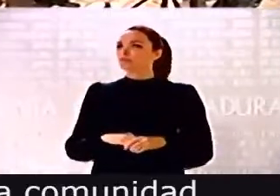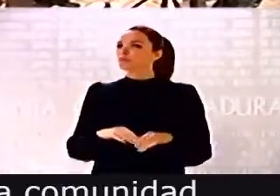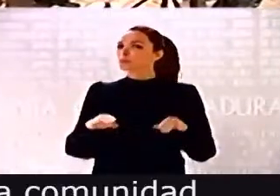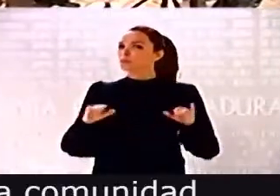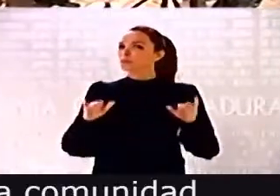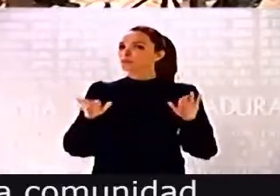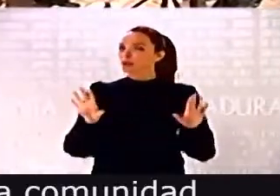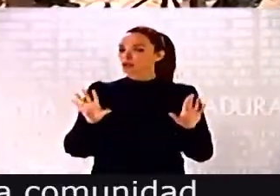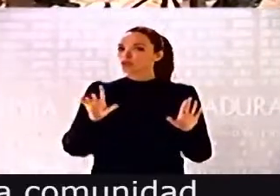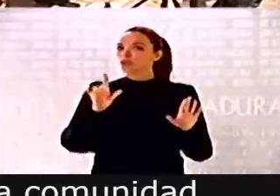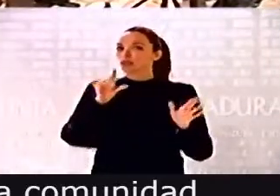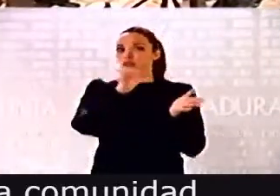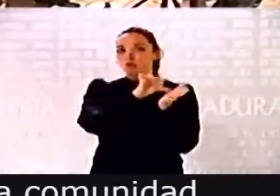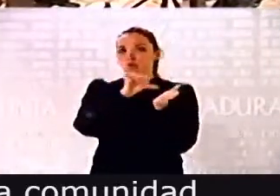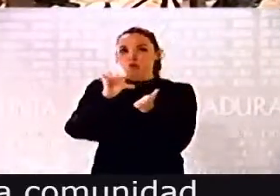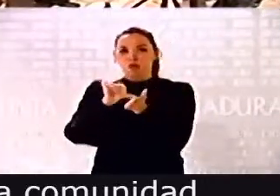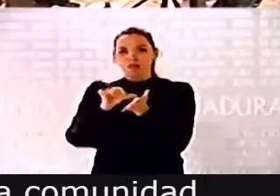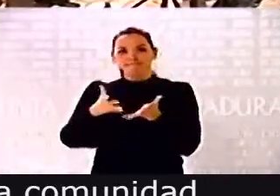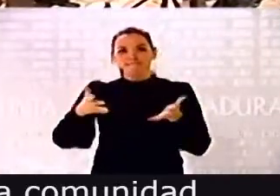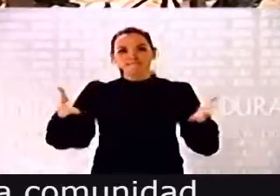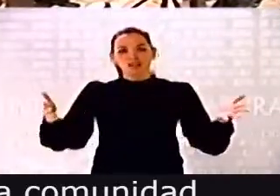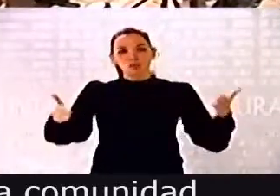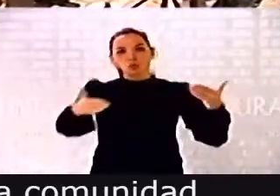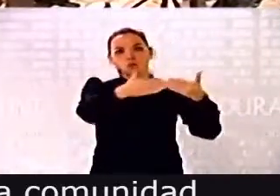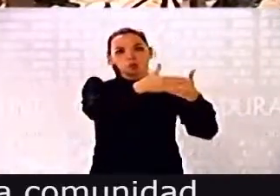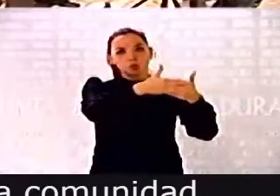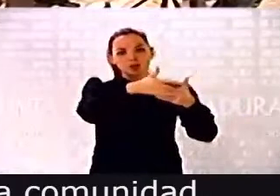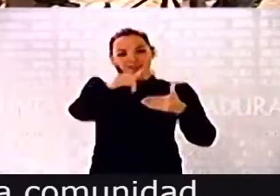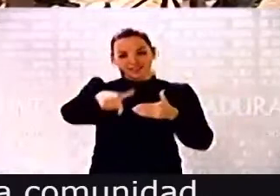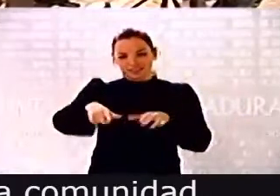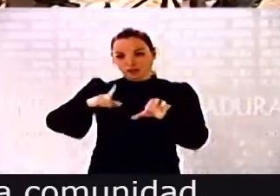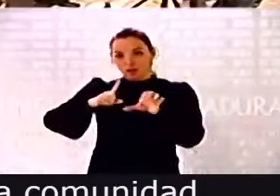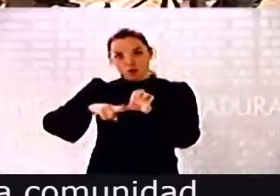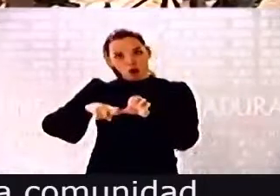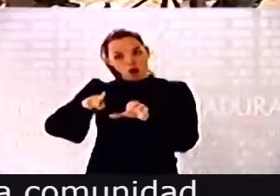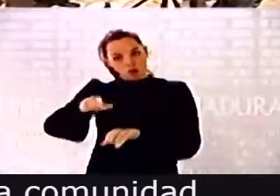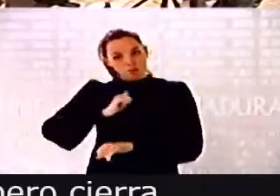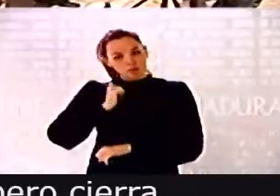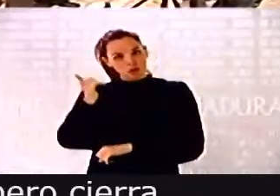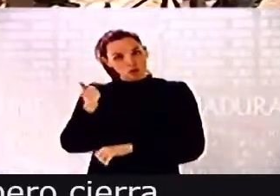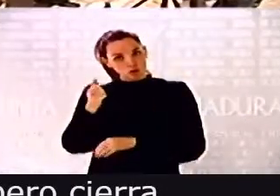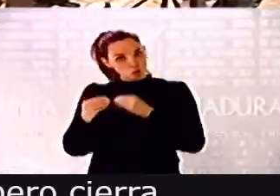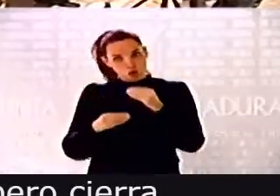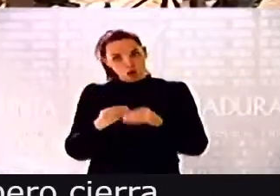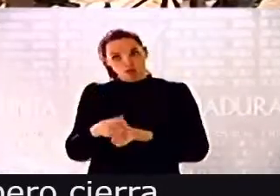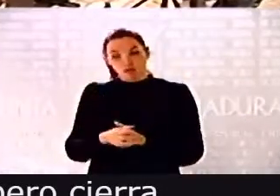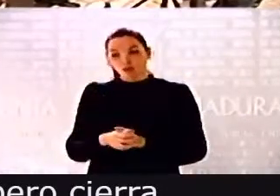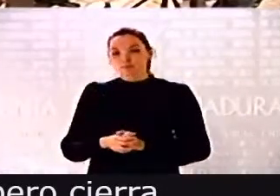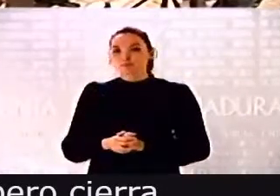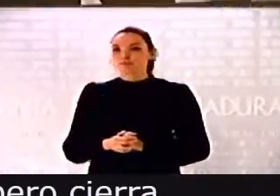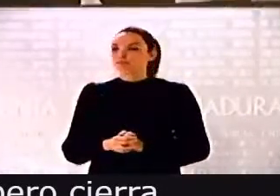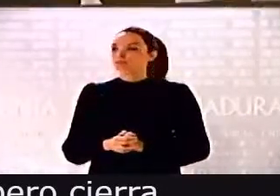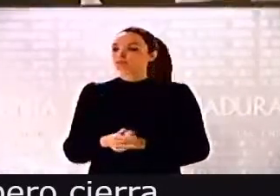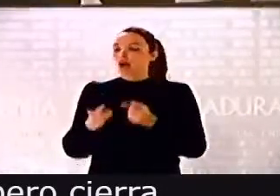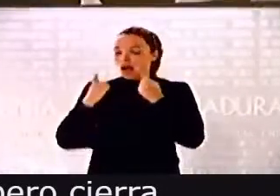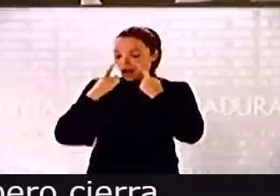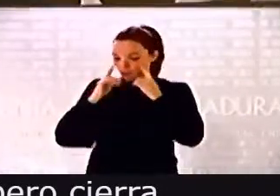embargo va a cerrar las grandes ciudades. Sí. ¿No se ha planteado Extremadura esa posibilidad? Bueno, no tenemos una... Vamos